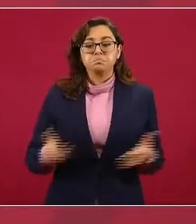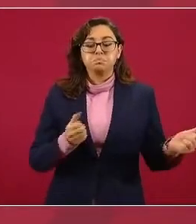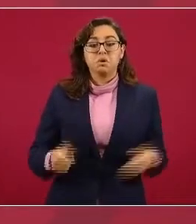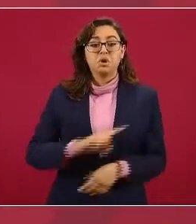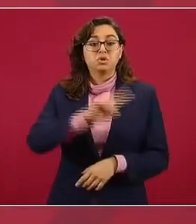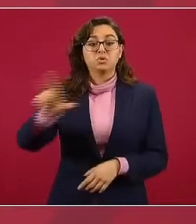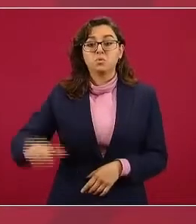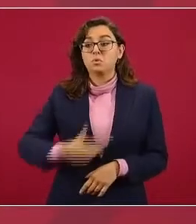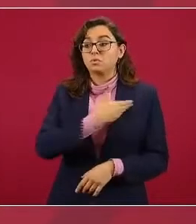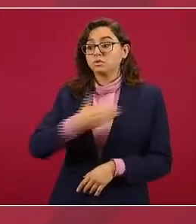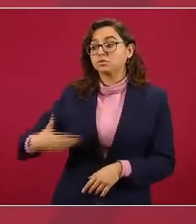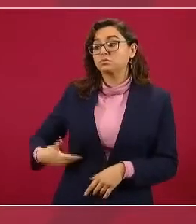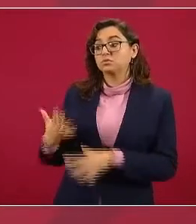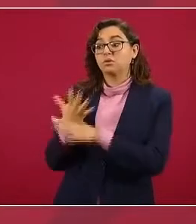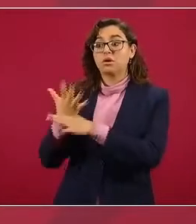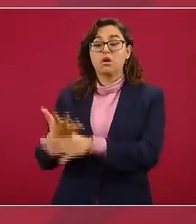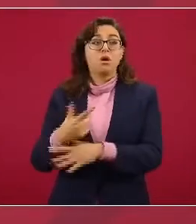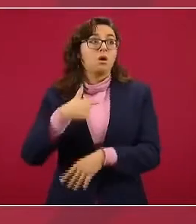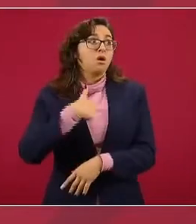terminó.